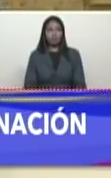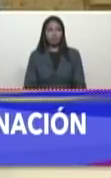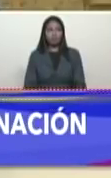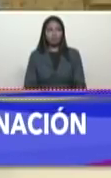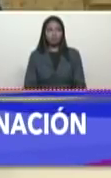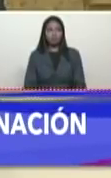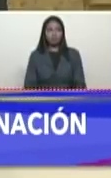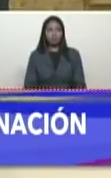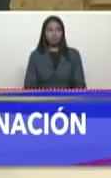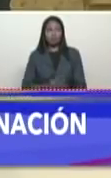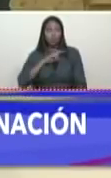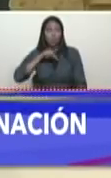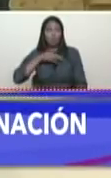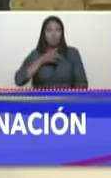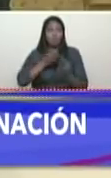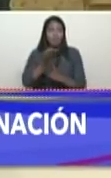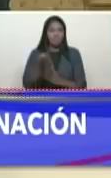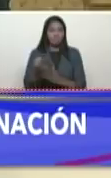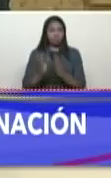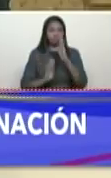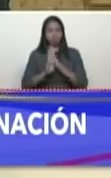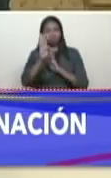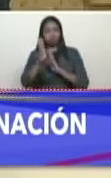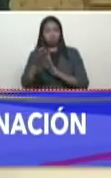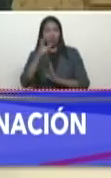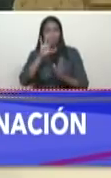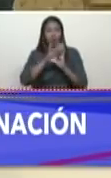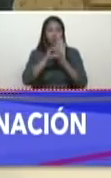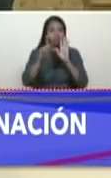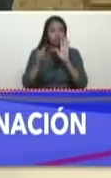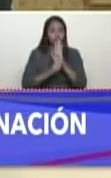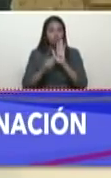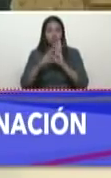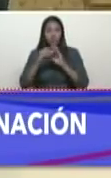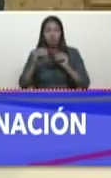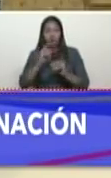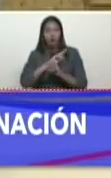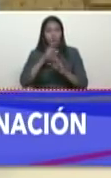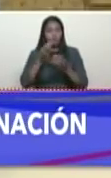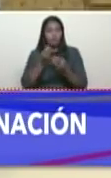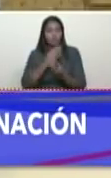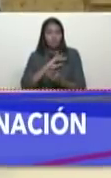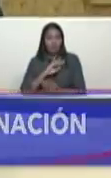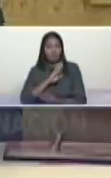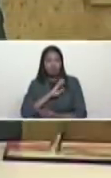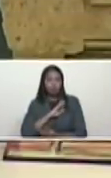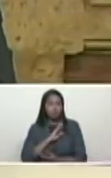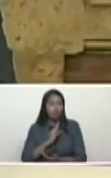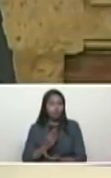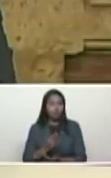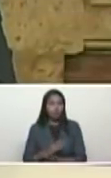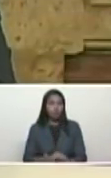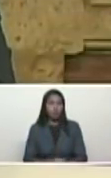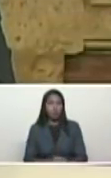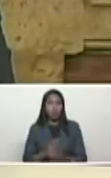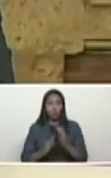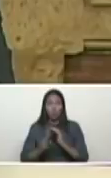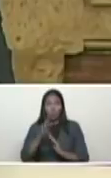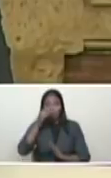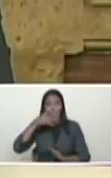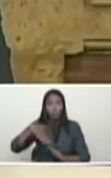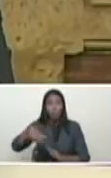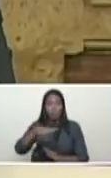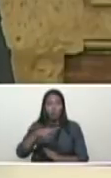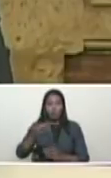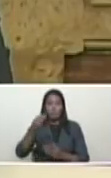nuestra lealtad máxima como instituciones del poder constituyente de los poderes constituidos a un pueblo a